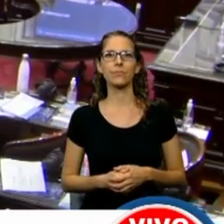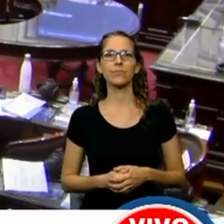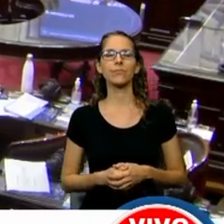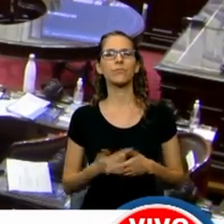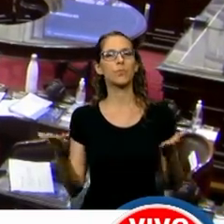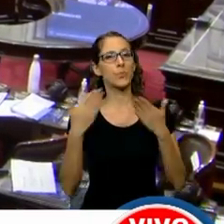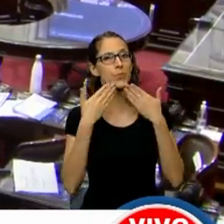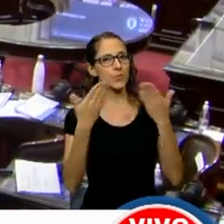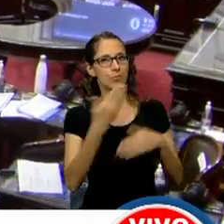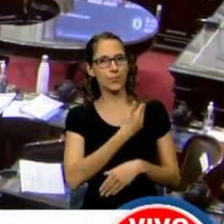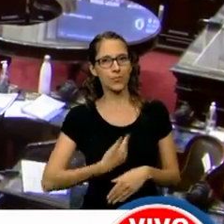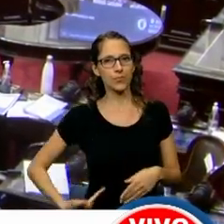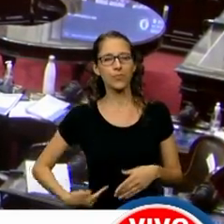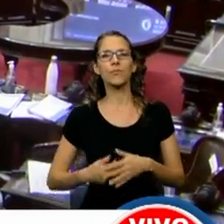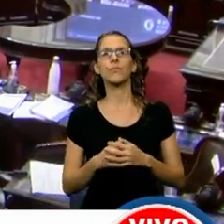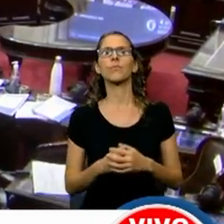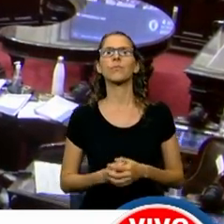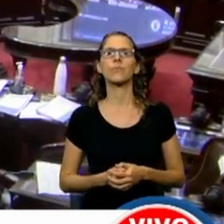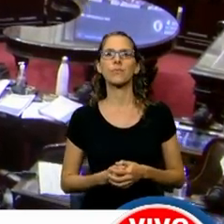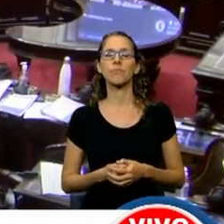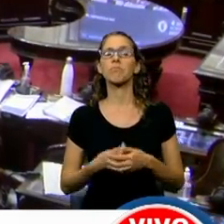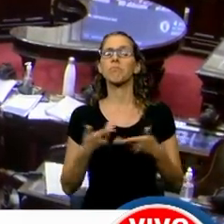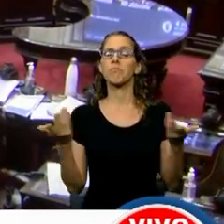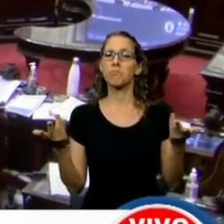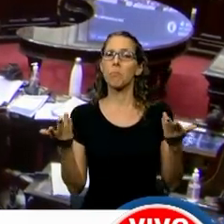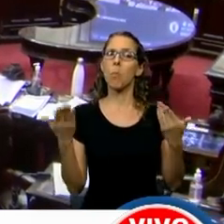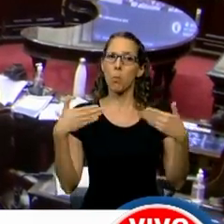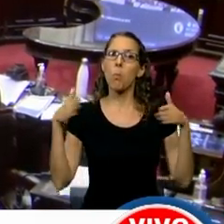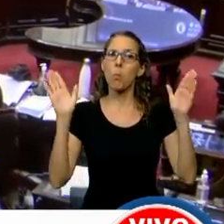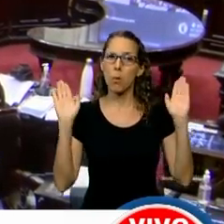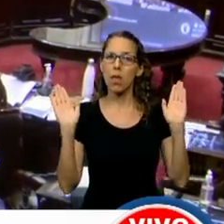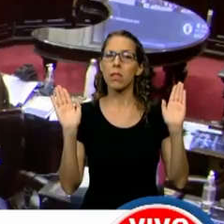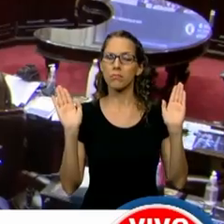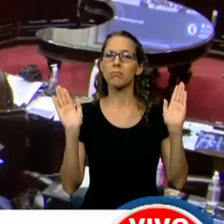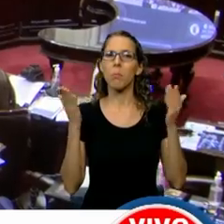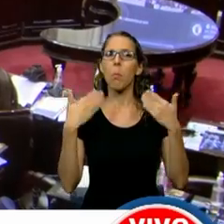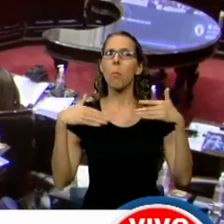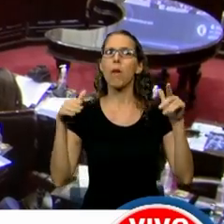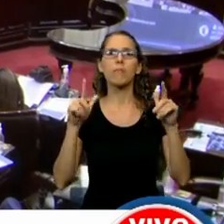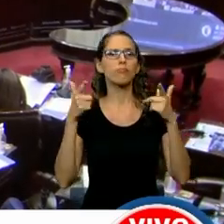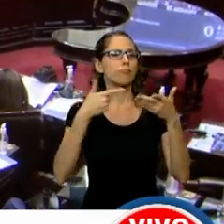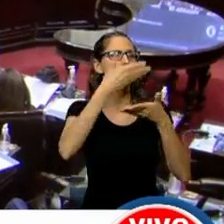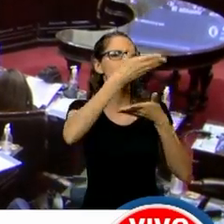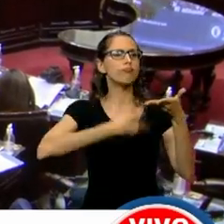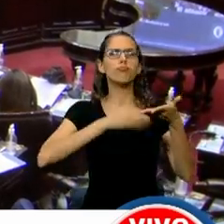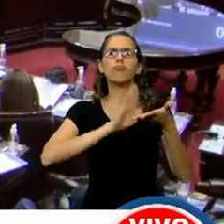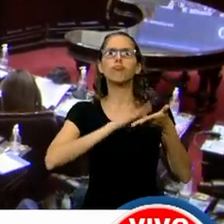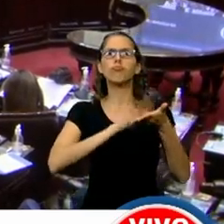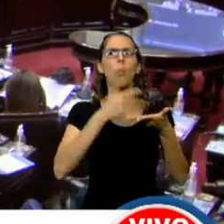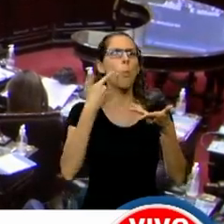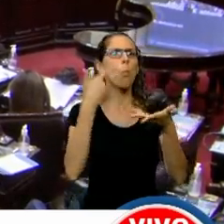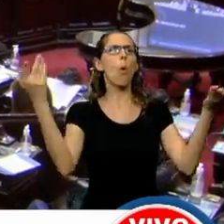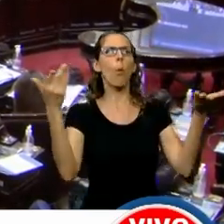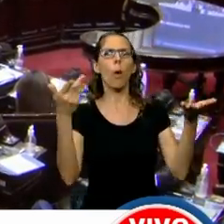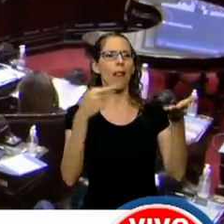muchas gracias señor presidente posiblemente no haya un documento público que dé una idea